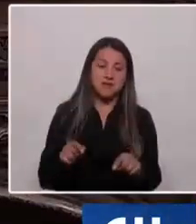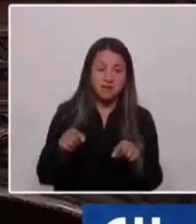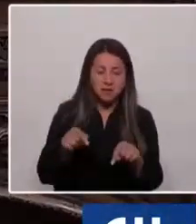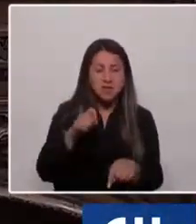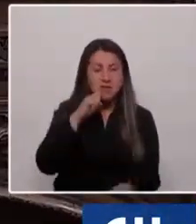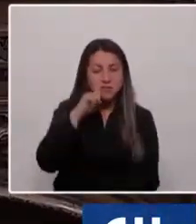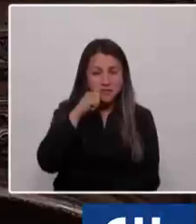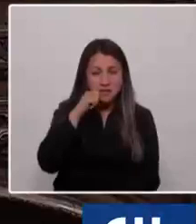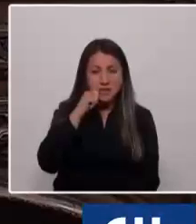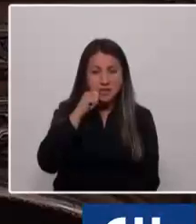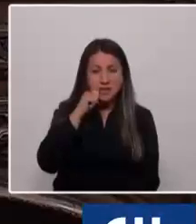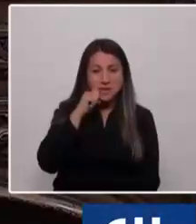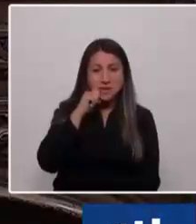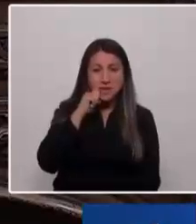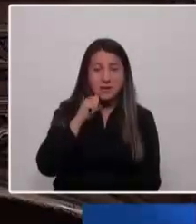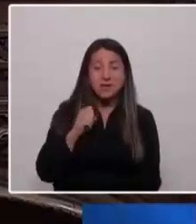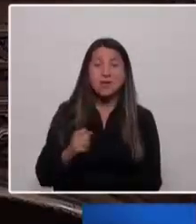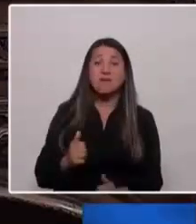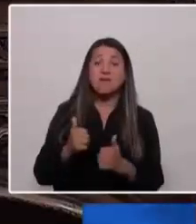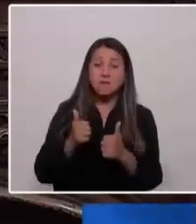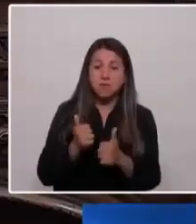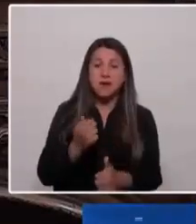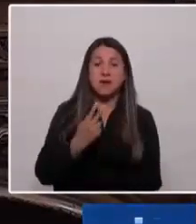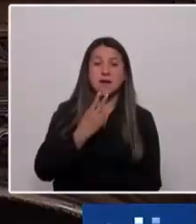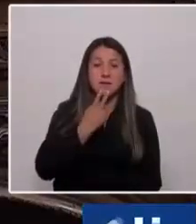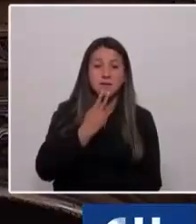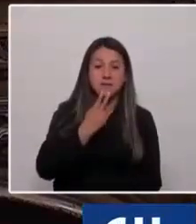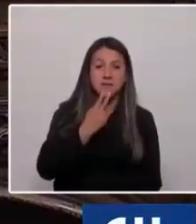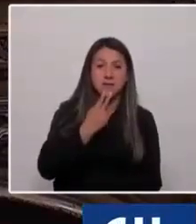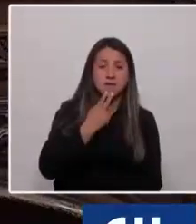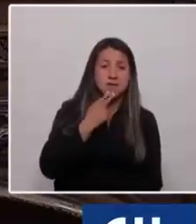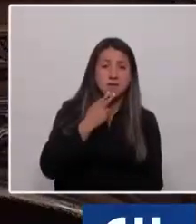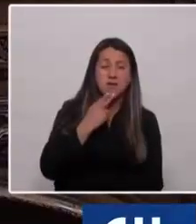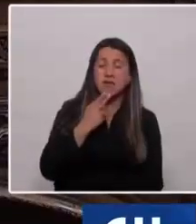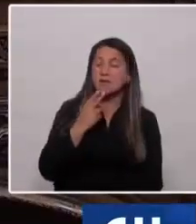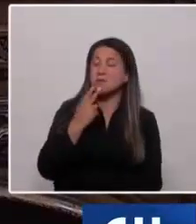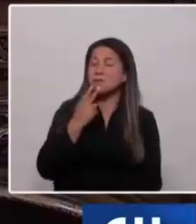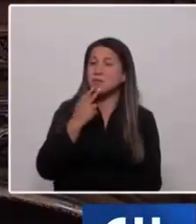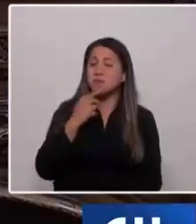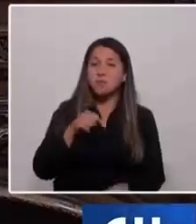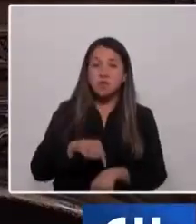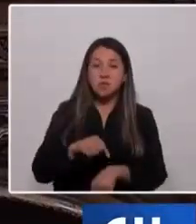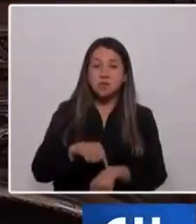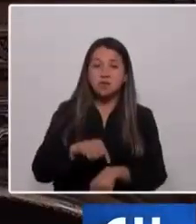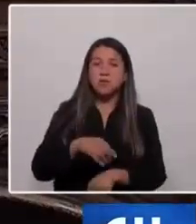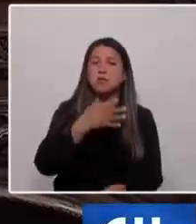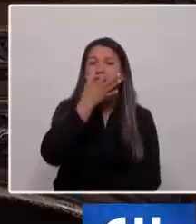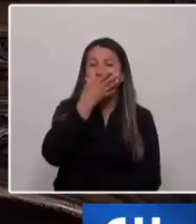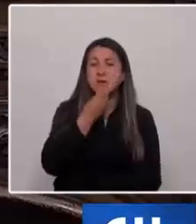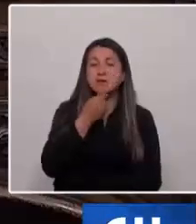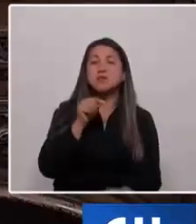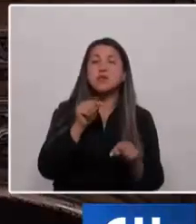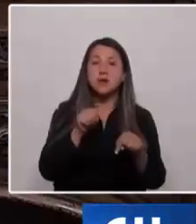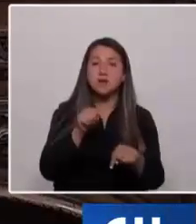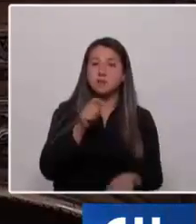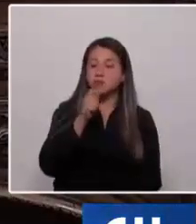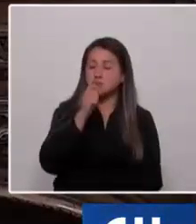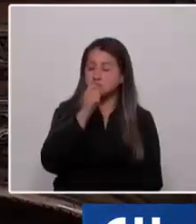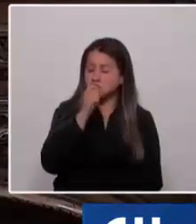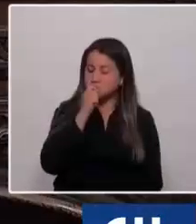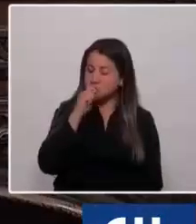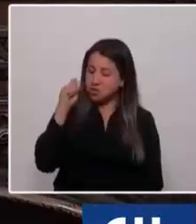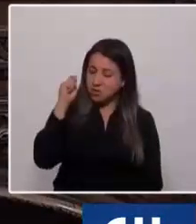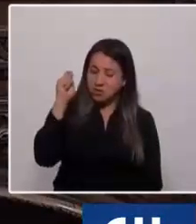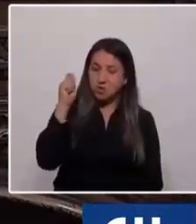Habiendo tenido una buena vida y habiendo pasado por momentos bellísimos, este, y lo juro, por la